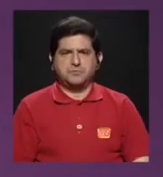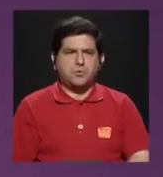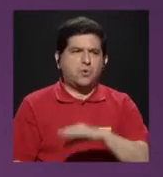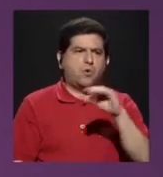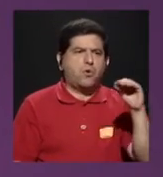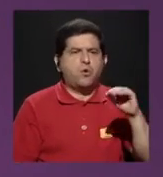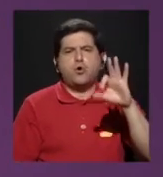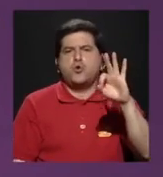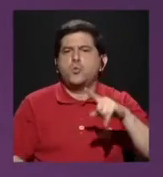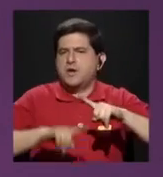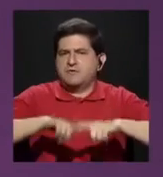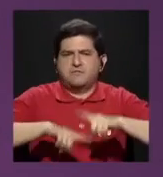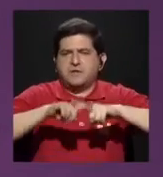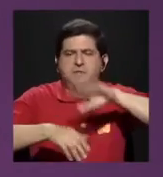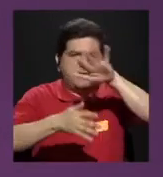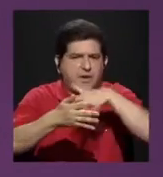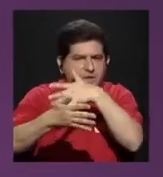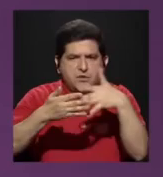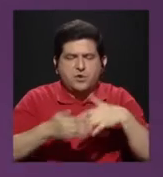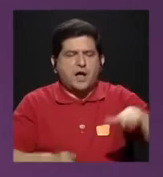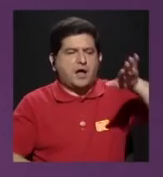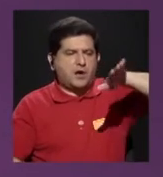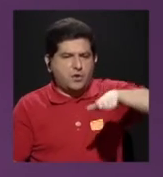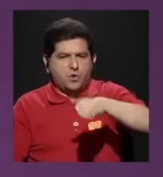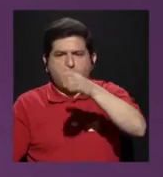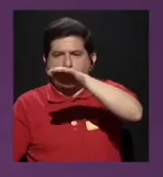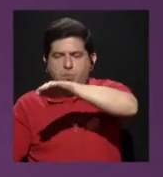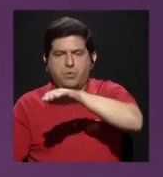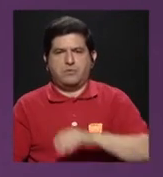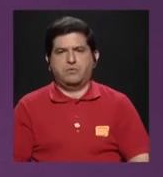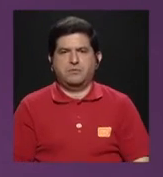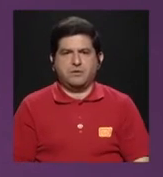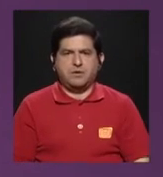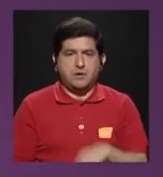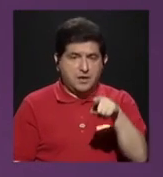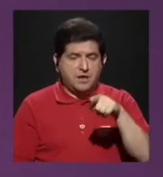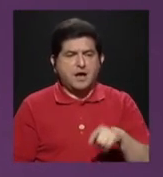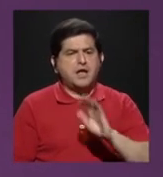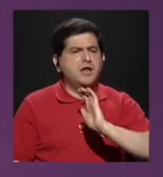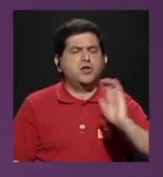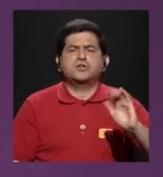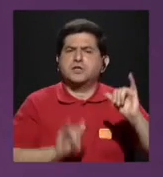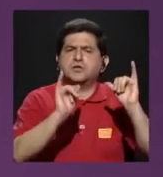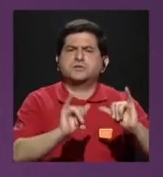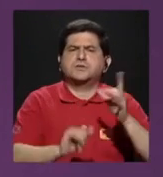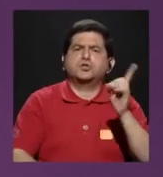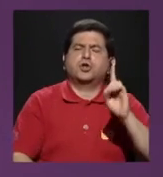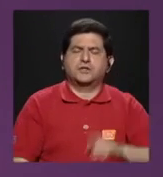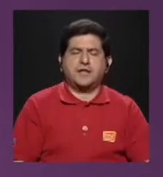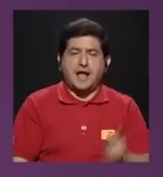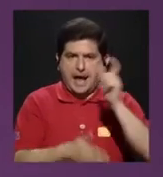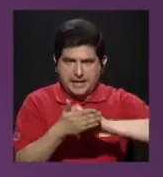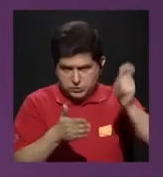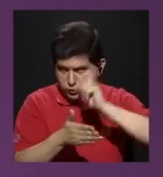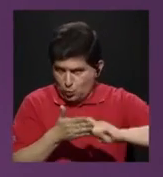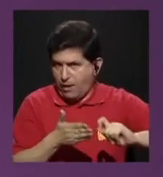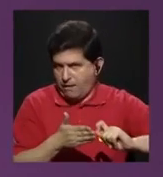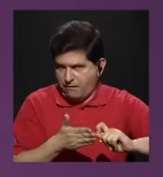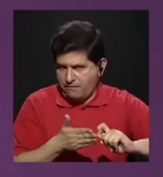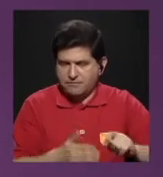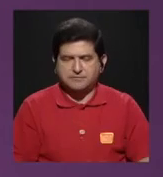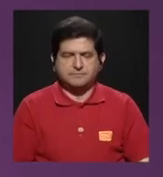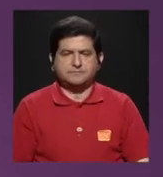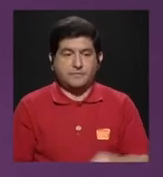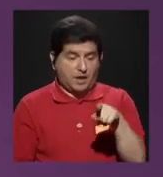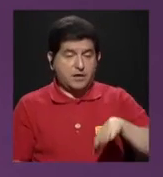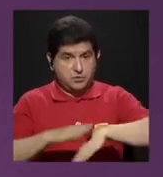9, depende del horario de las mareas. ¿Y dónde quedan los niños? En la escuela, y